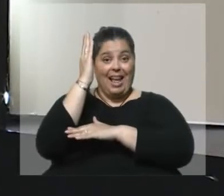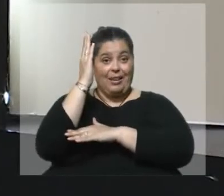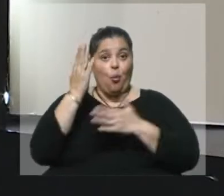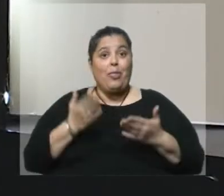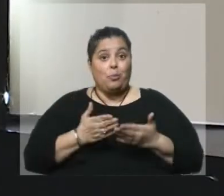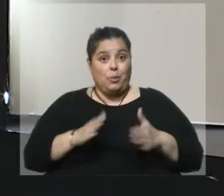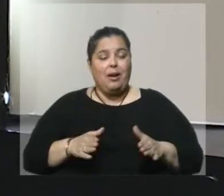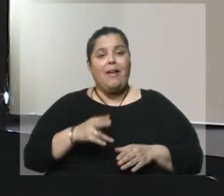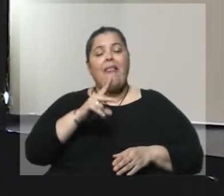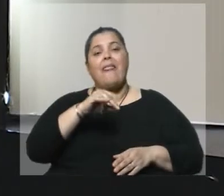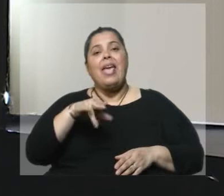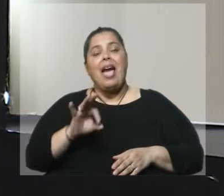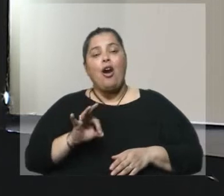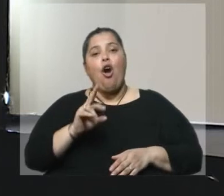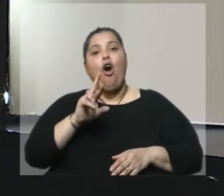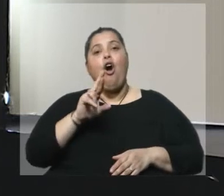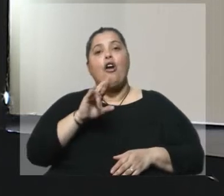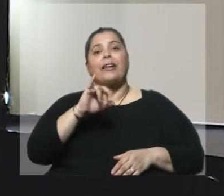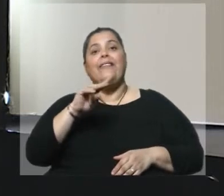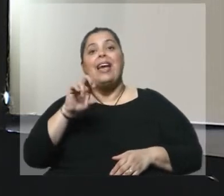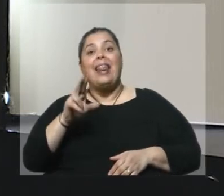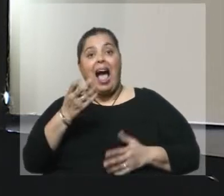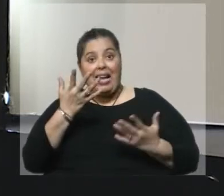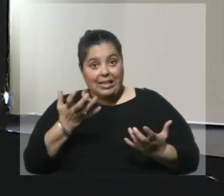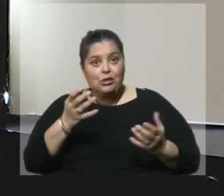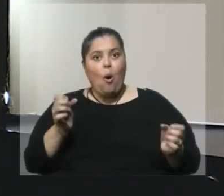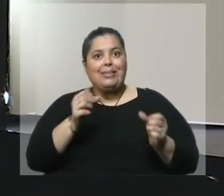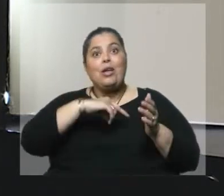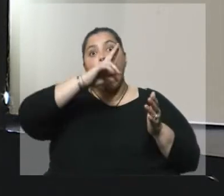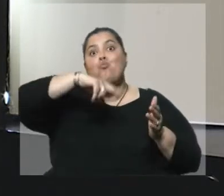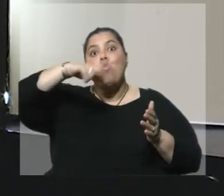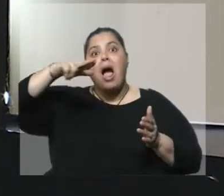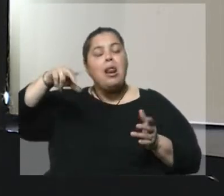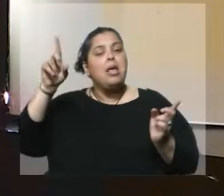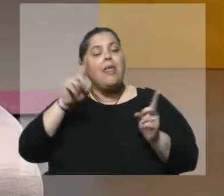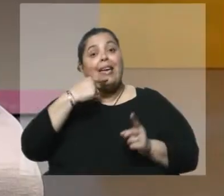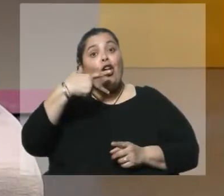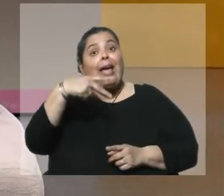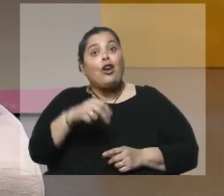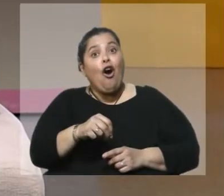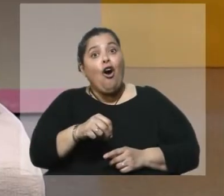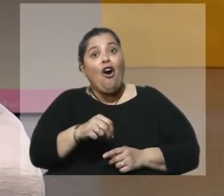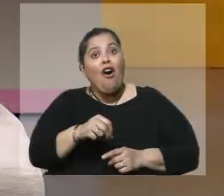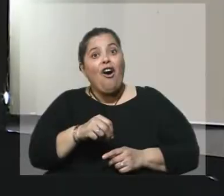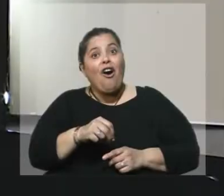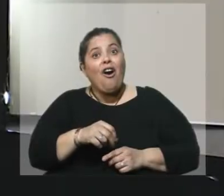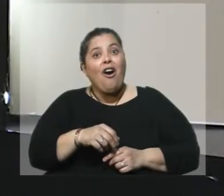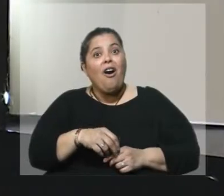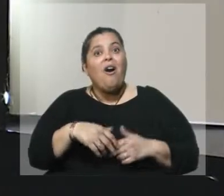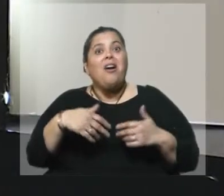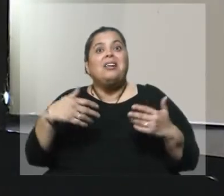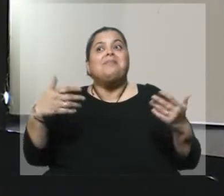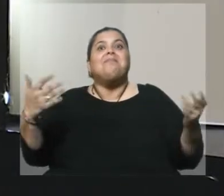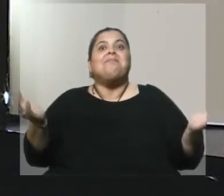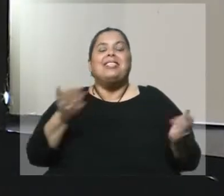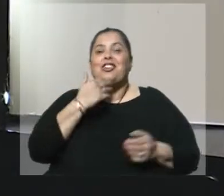Diego Rivera, sí, quiso hacer un mural y se lo impidieron. Porque a un genio, no sé quién fue